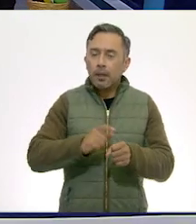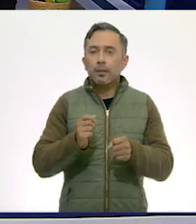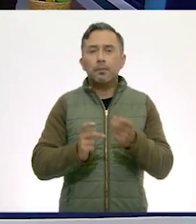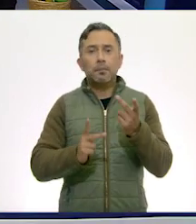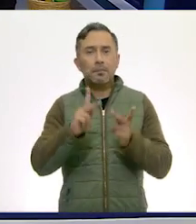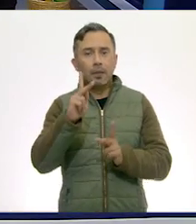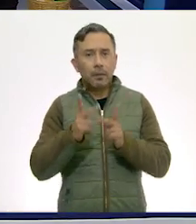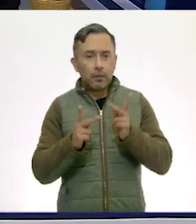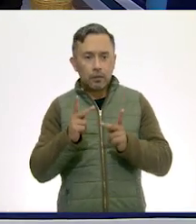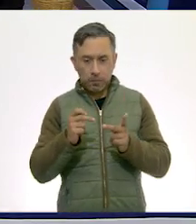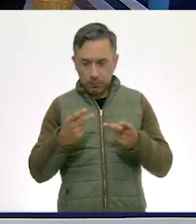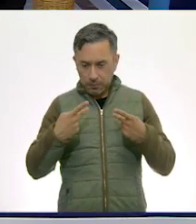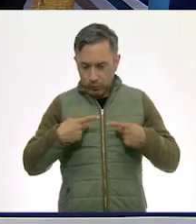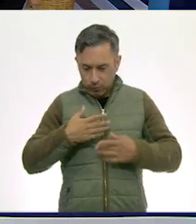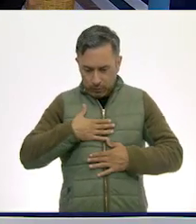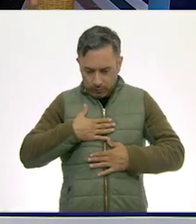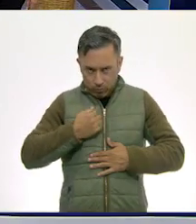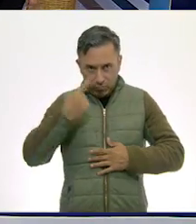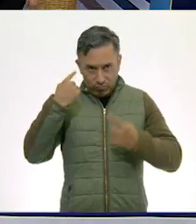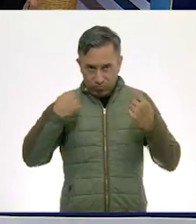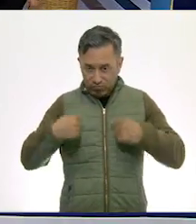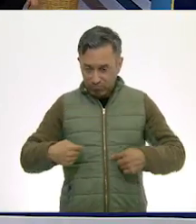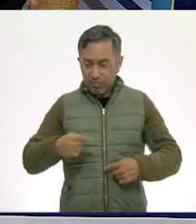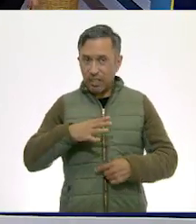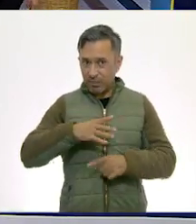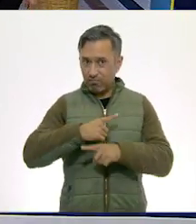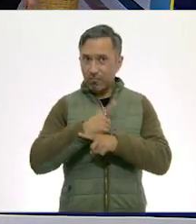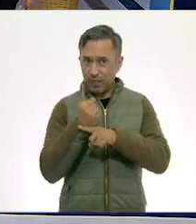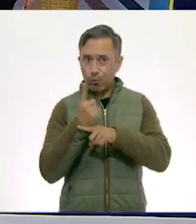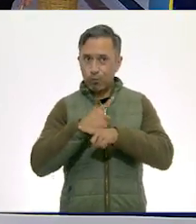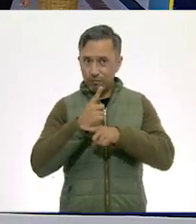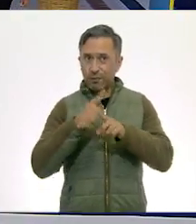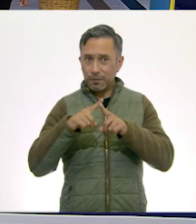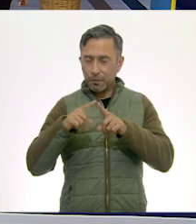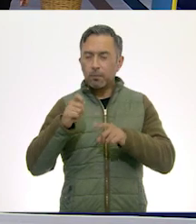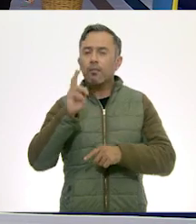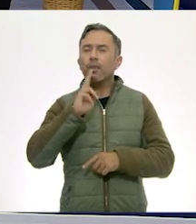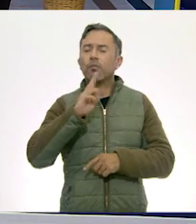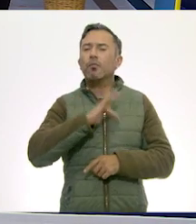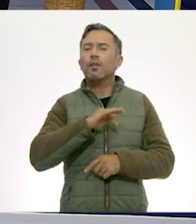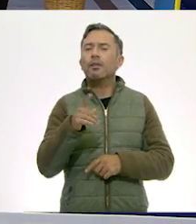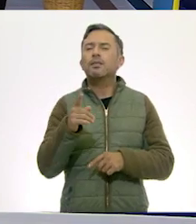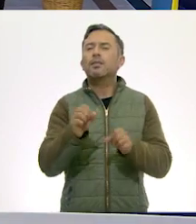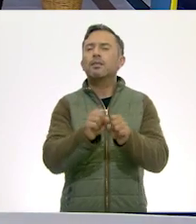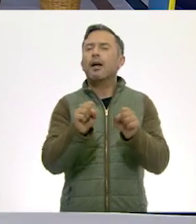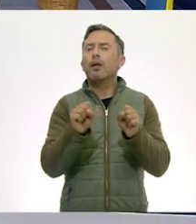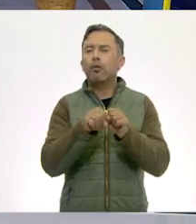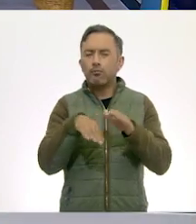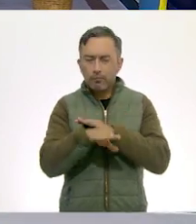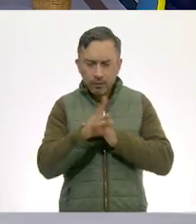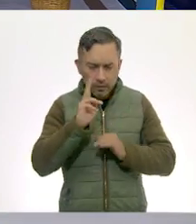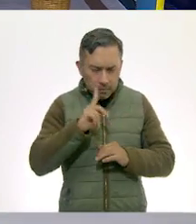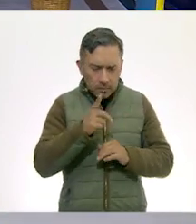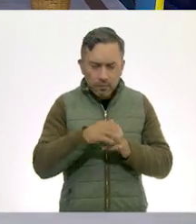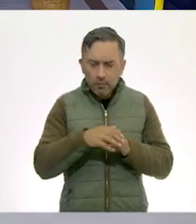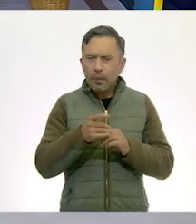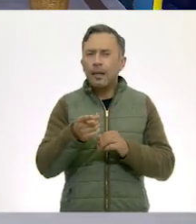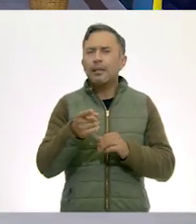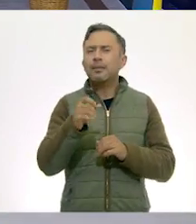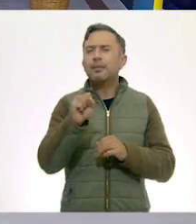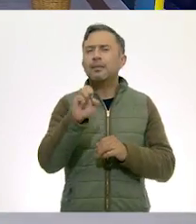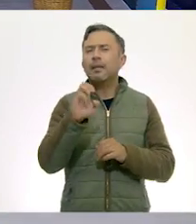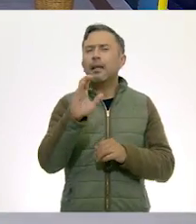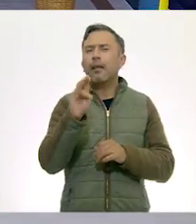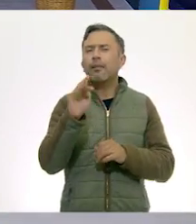y en nosotros mismos. ¿Qué les parece si buscamos en el salón unas rectas secantes para ver qué